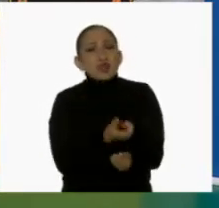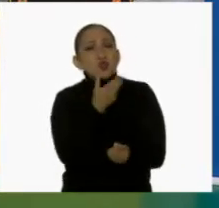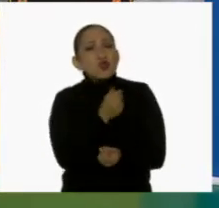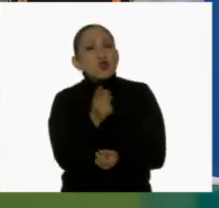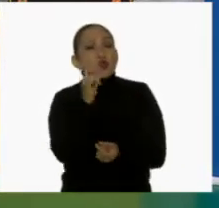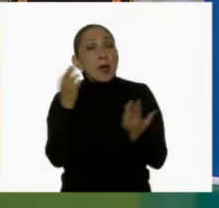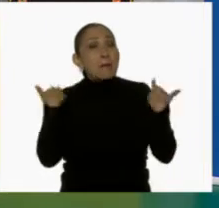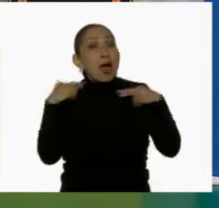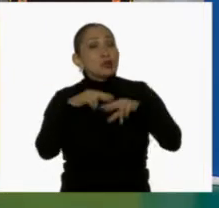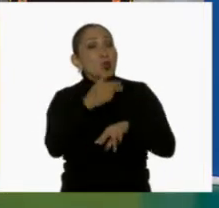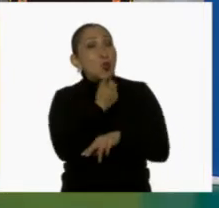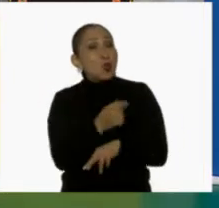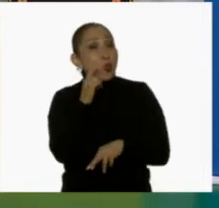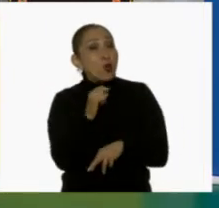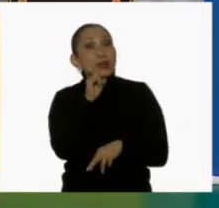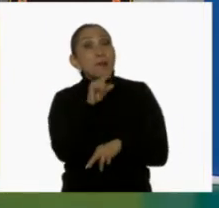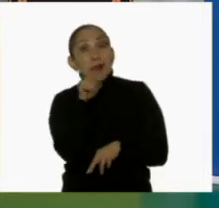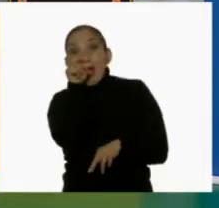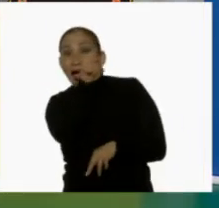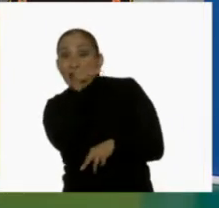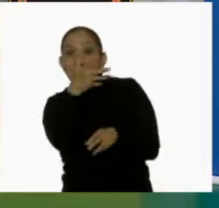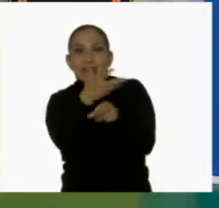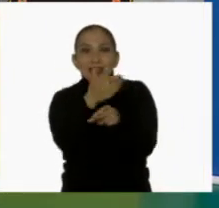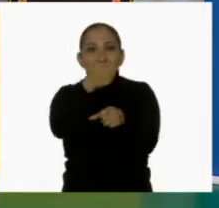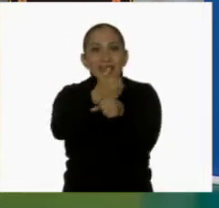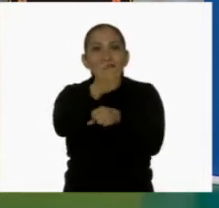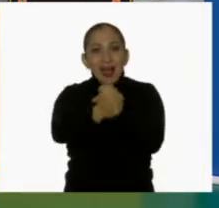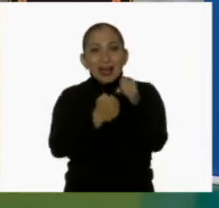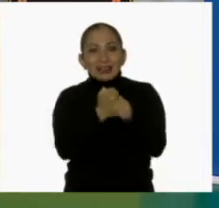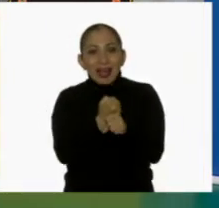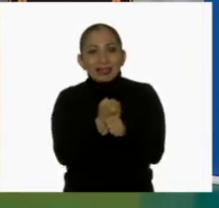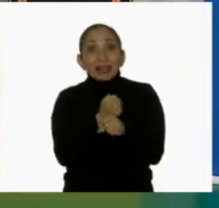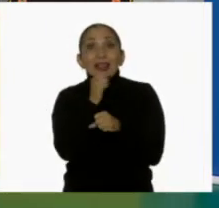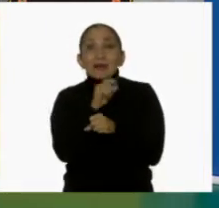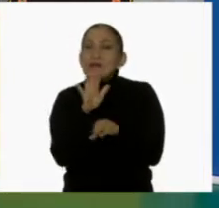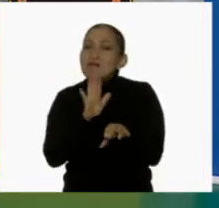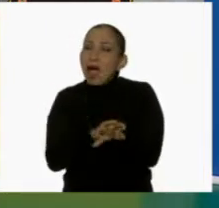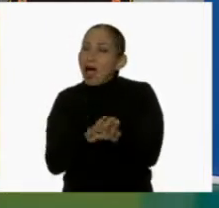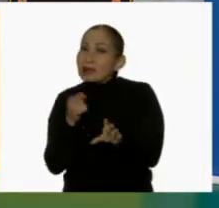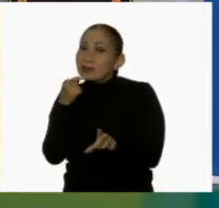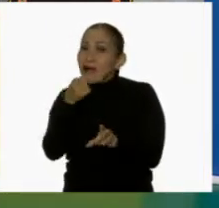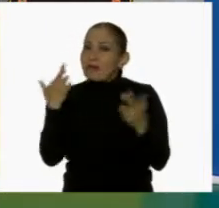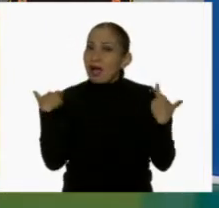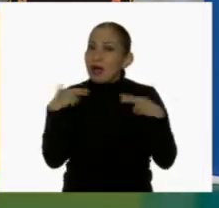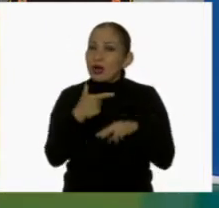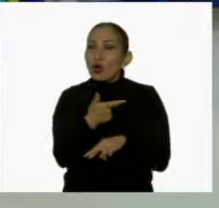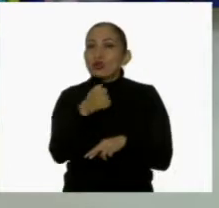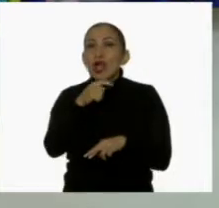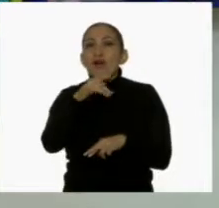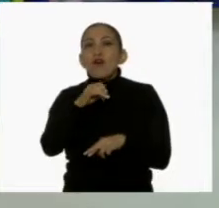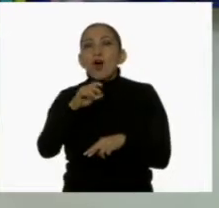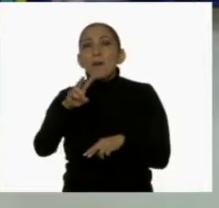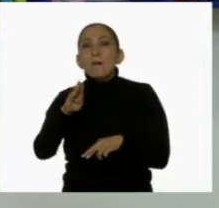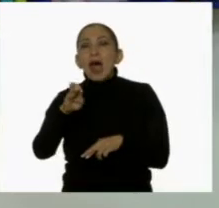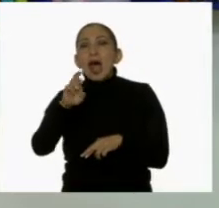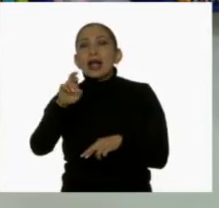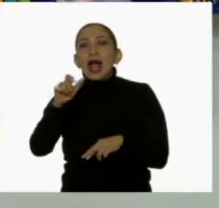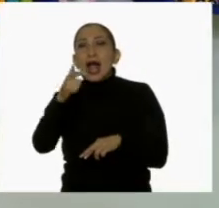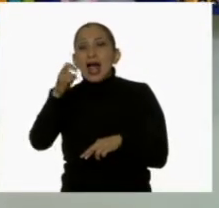los niños, las maestras y los maestros de quinto y sexto grado. Y en especial al maestro Gustavo Barragán.